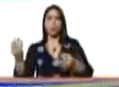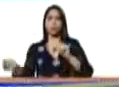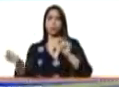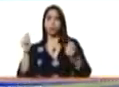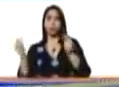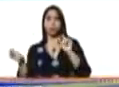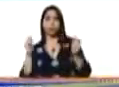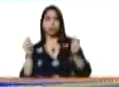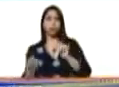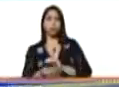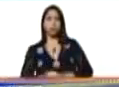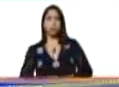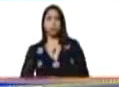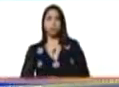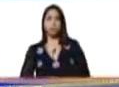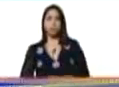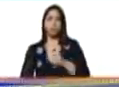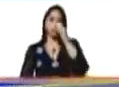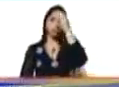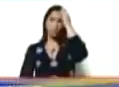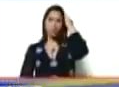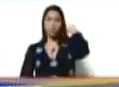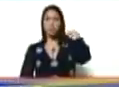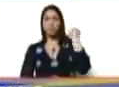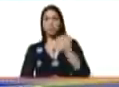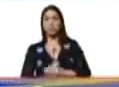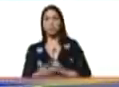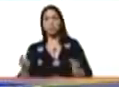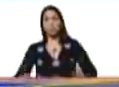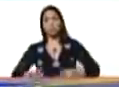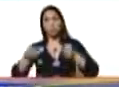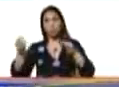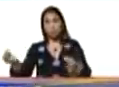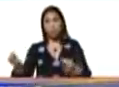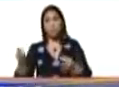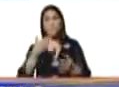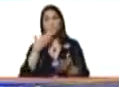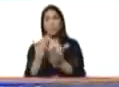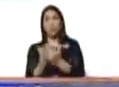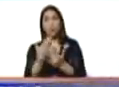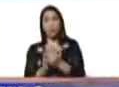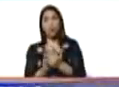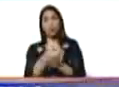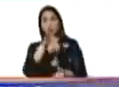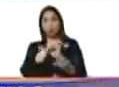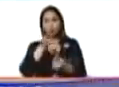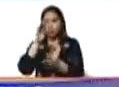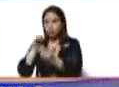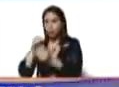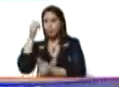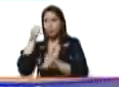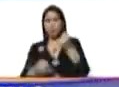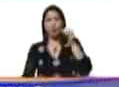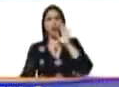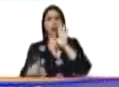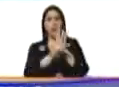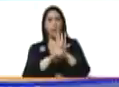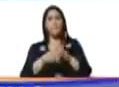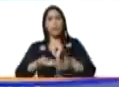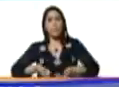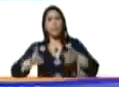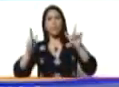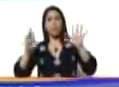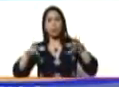discusiones, que se lleven esas propuestas al resultado final de una ley que permita tomar las